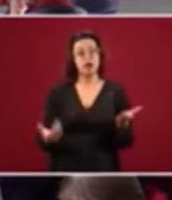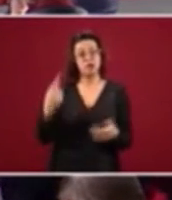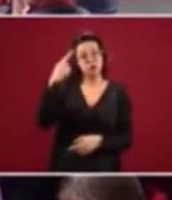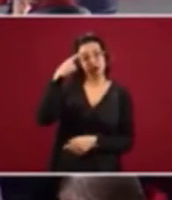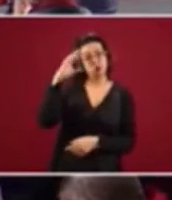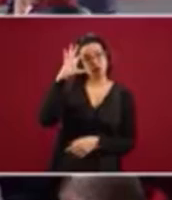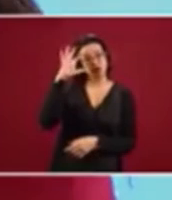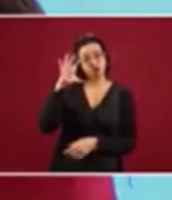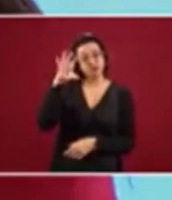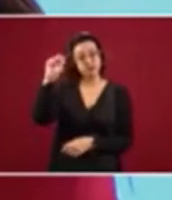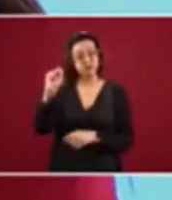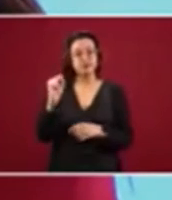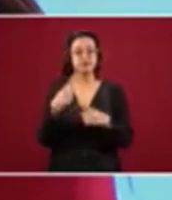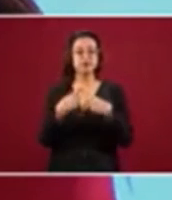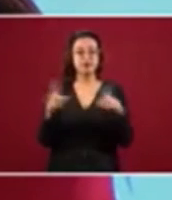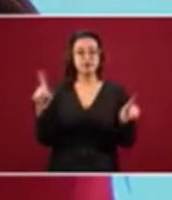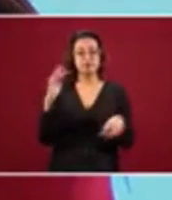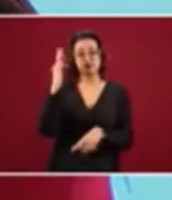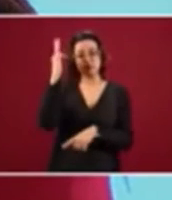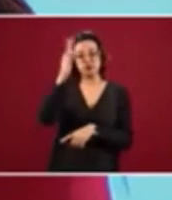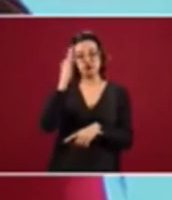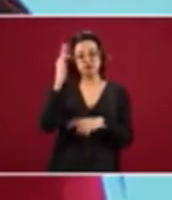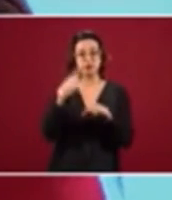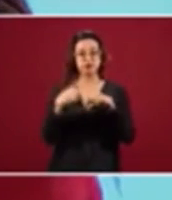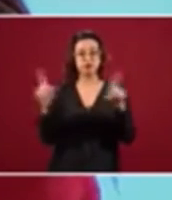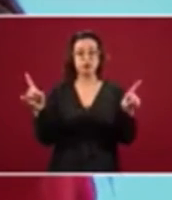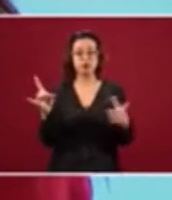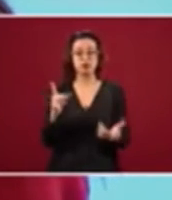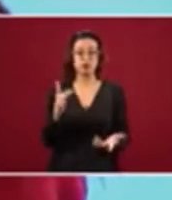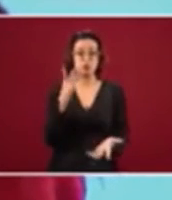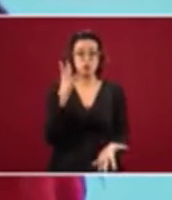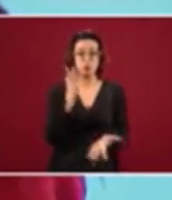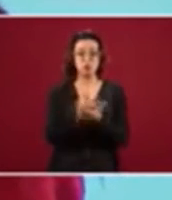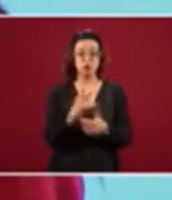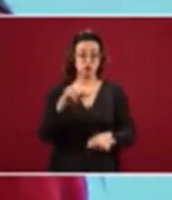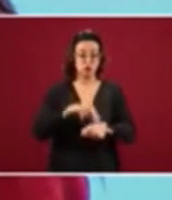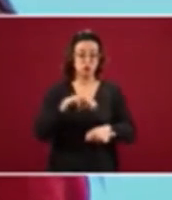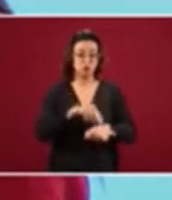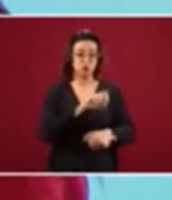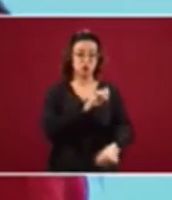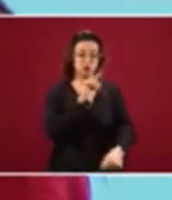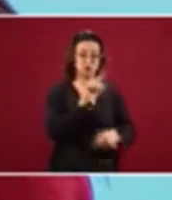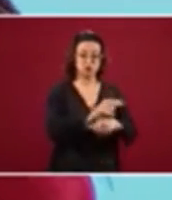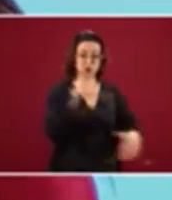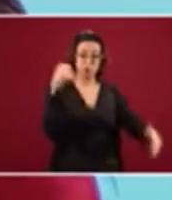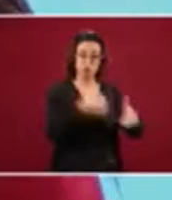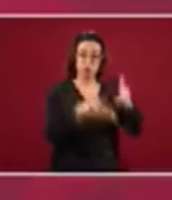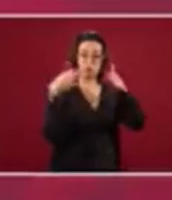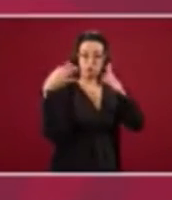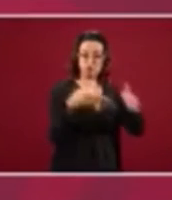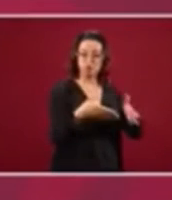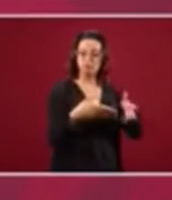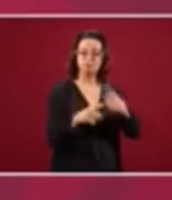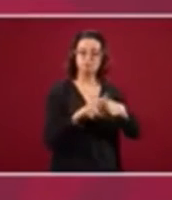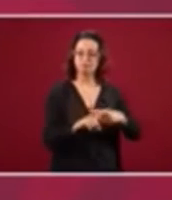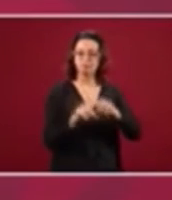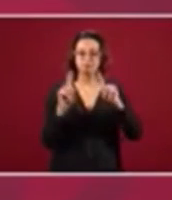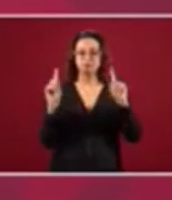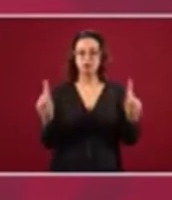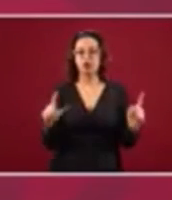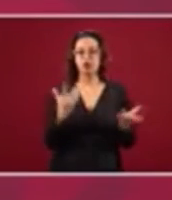solo es una filosofía orientada a la especialización, sino al revés, a